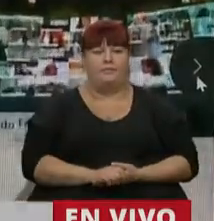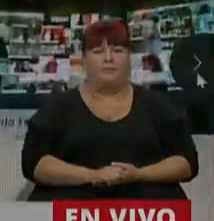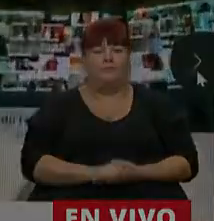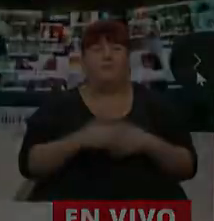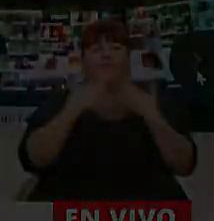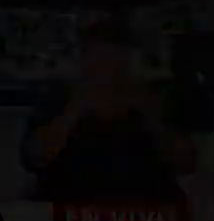Gracias, diputada.